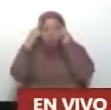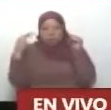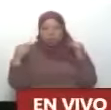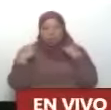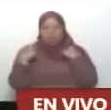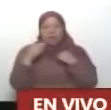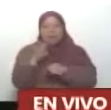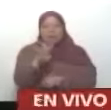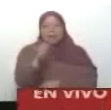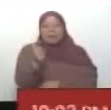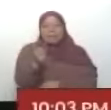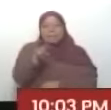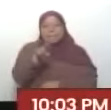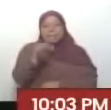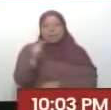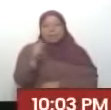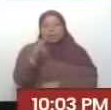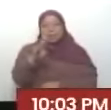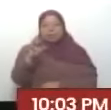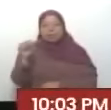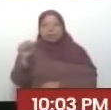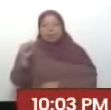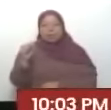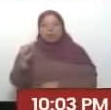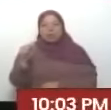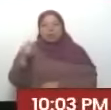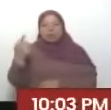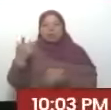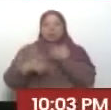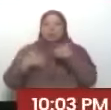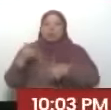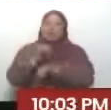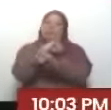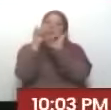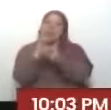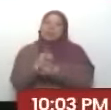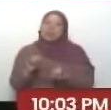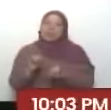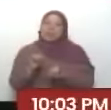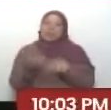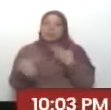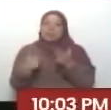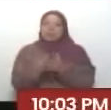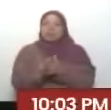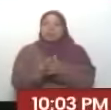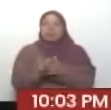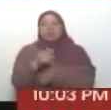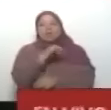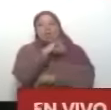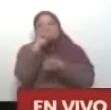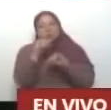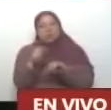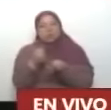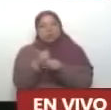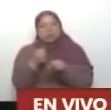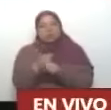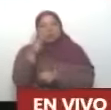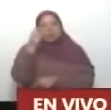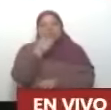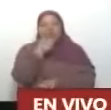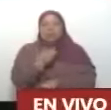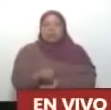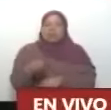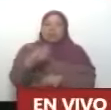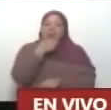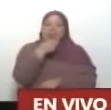de victoria, tiempos de patria, que brille la felicidad. Y para que brille la felicidad en este diciembre, en